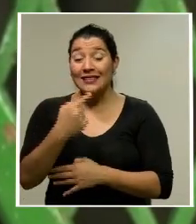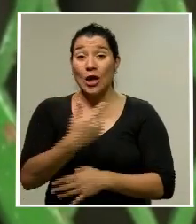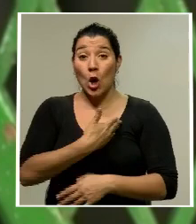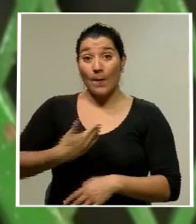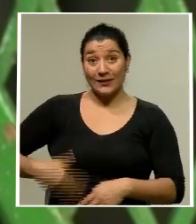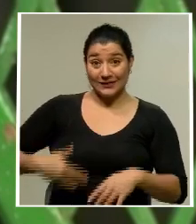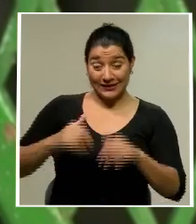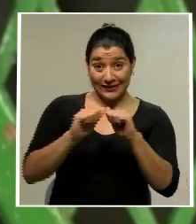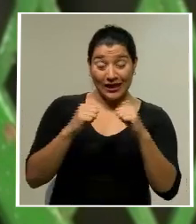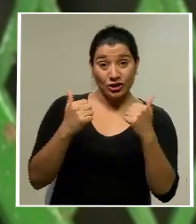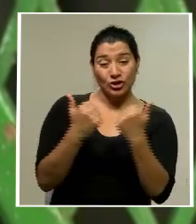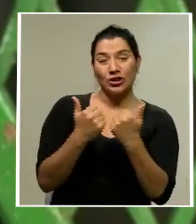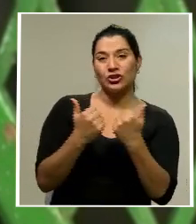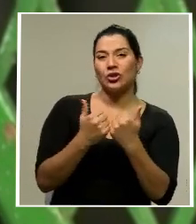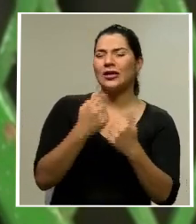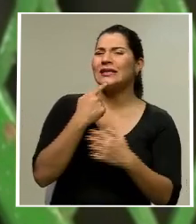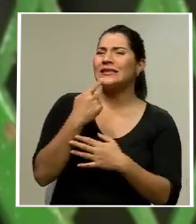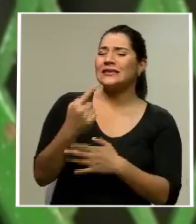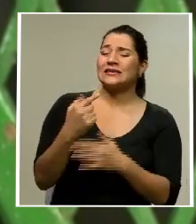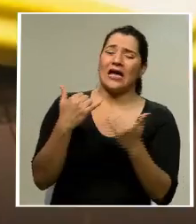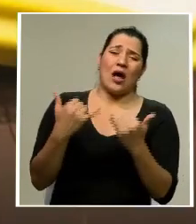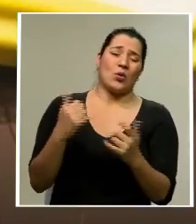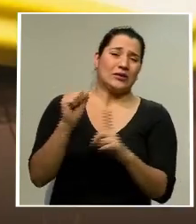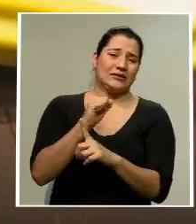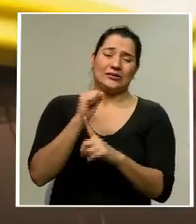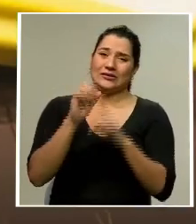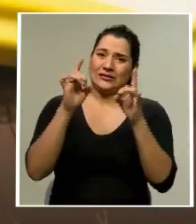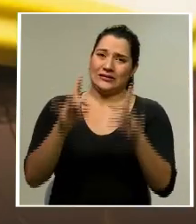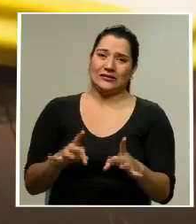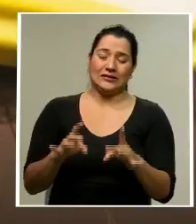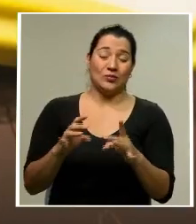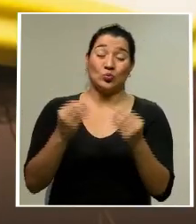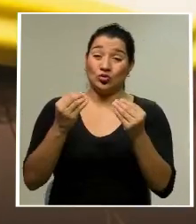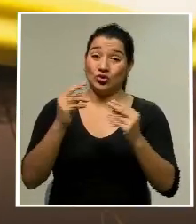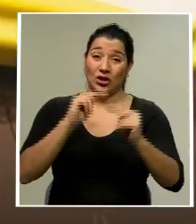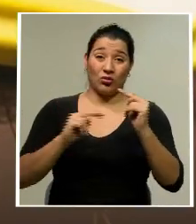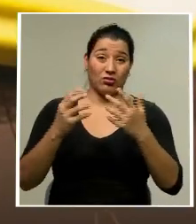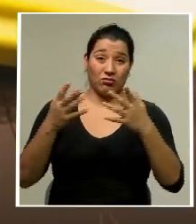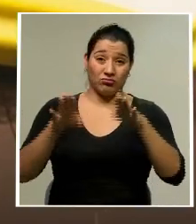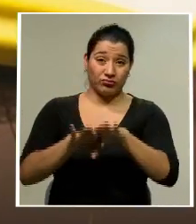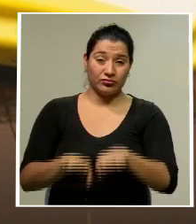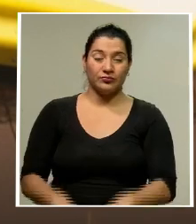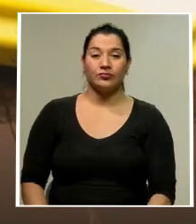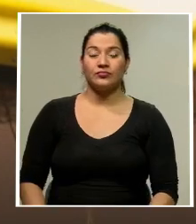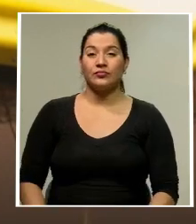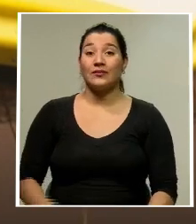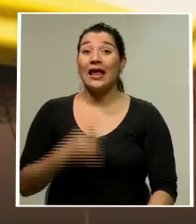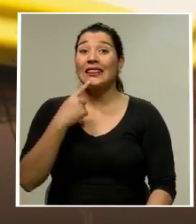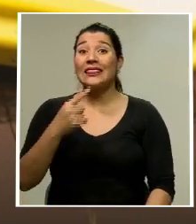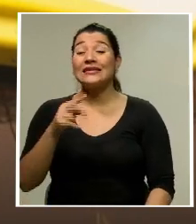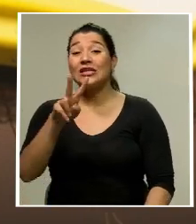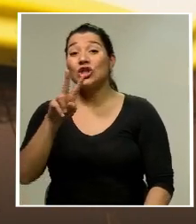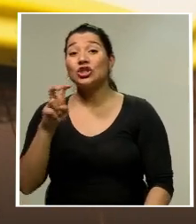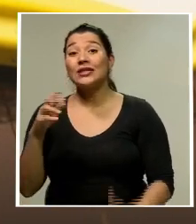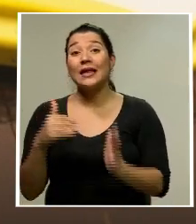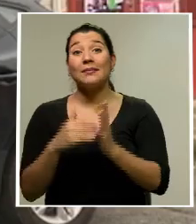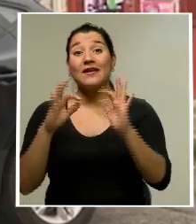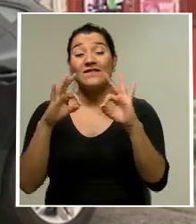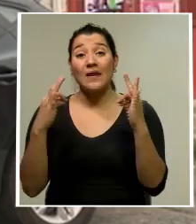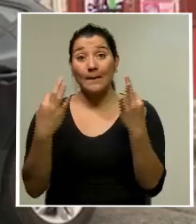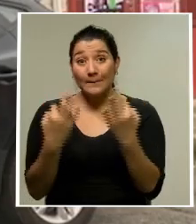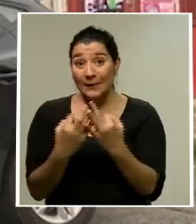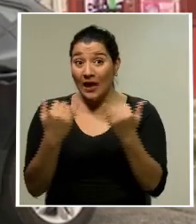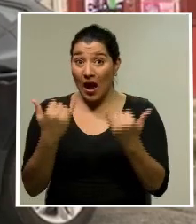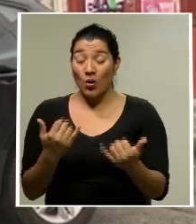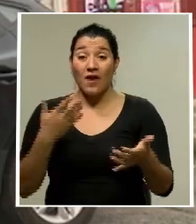presidente de la organización, la situación es grave por las quiebras. Agregó que más de 200.000 familias del sector se han